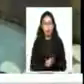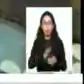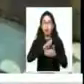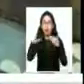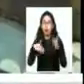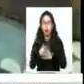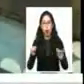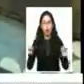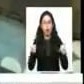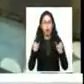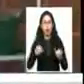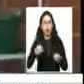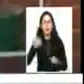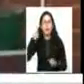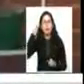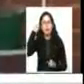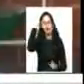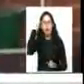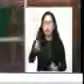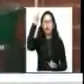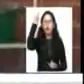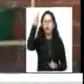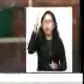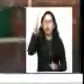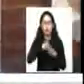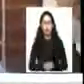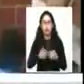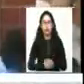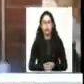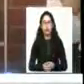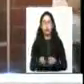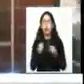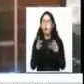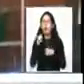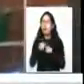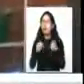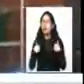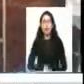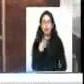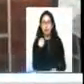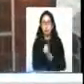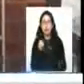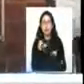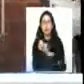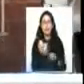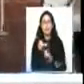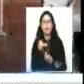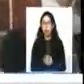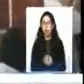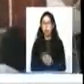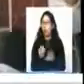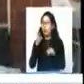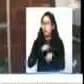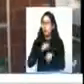a soñar con un futuro mejor. Daniel, ¿cómo estás? Bien. ¿Bien? ¿Cuántos años tienes? Tengo 14. ¿Cuánto tiempo estuviste